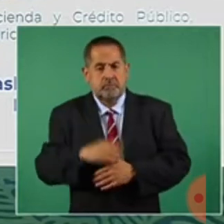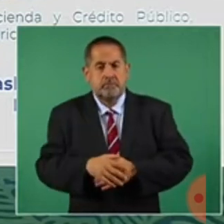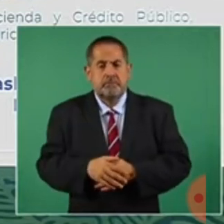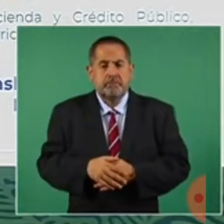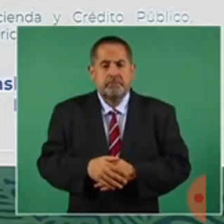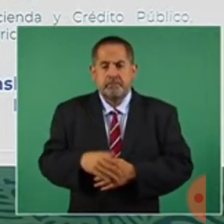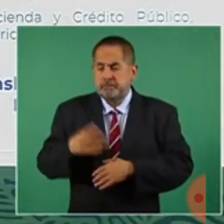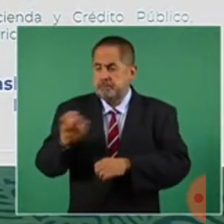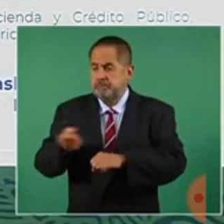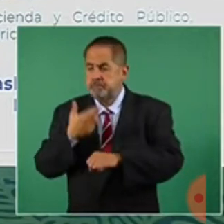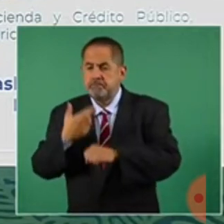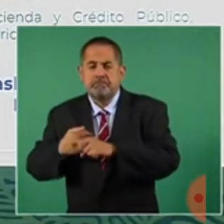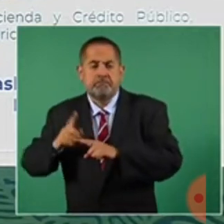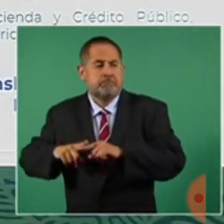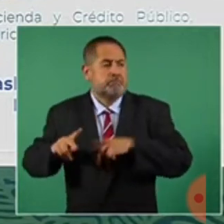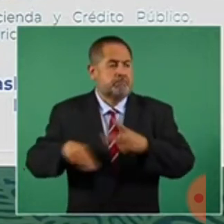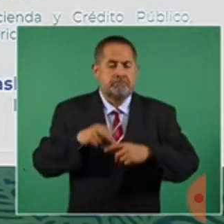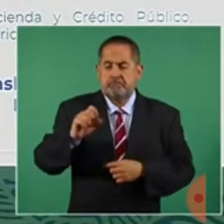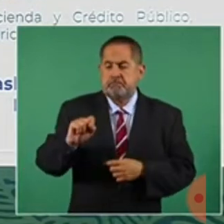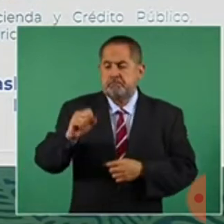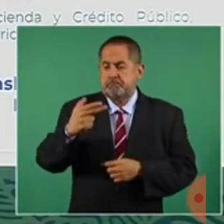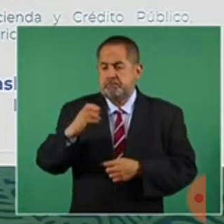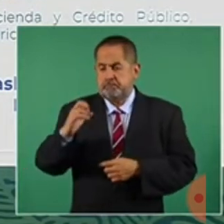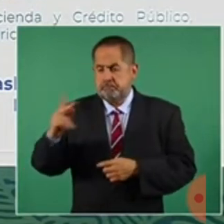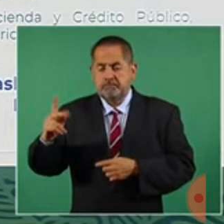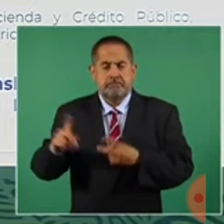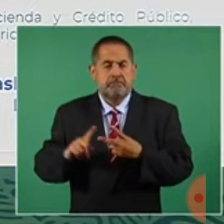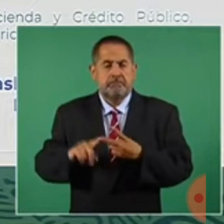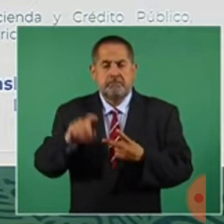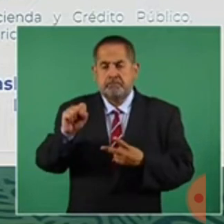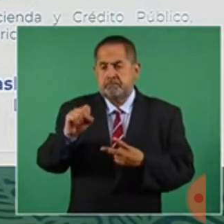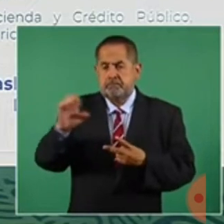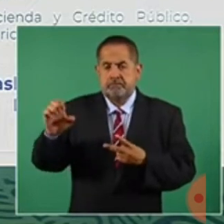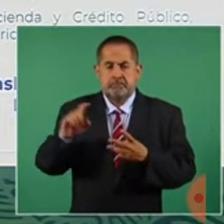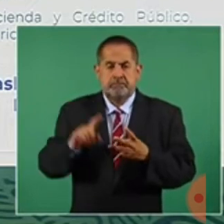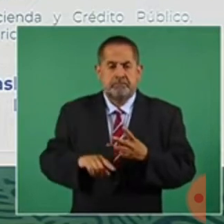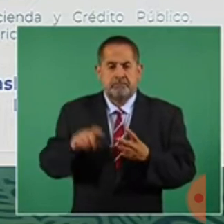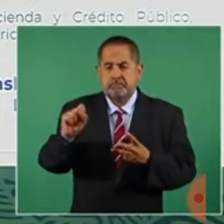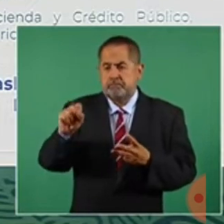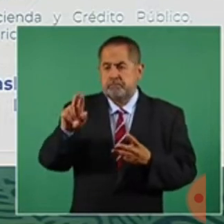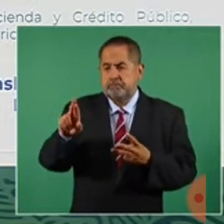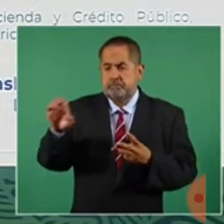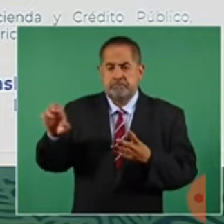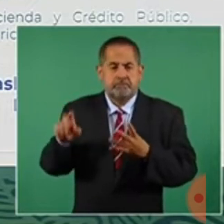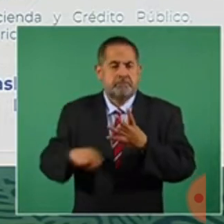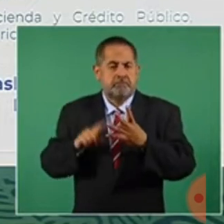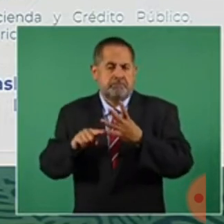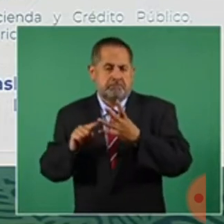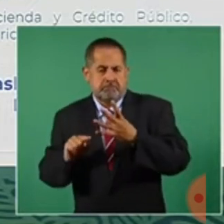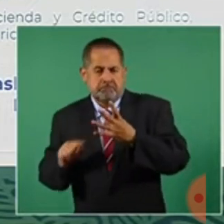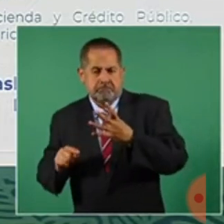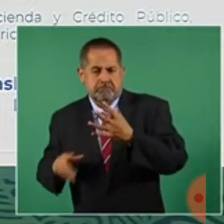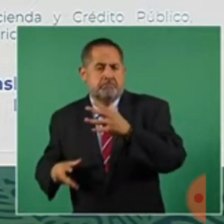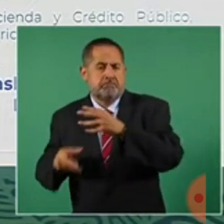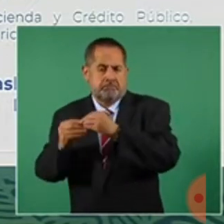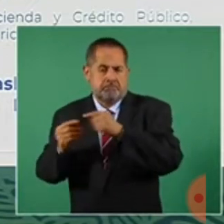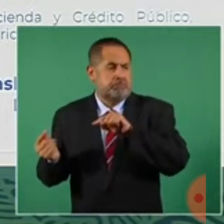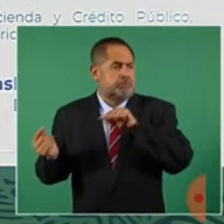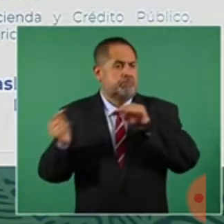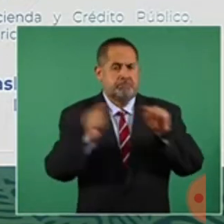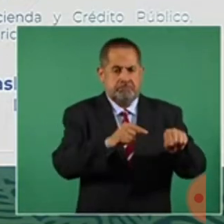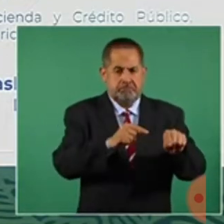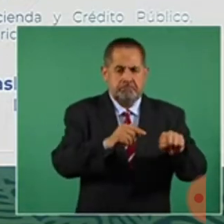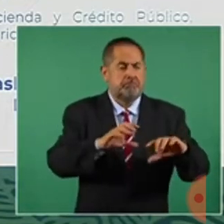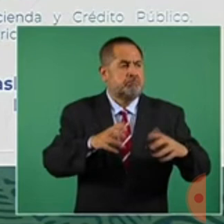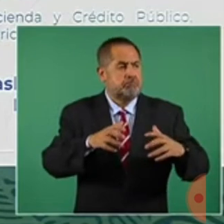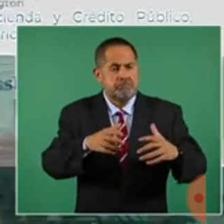secretarías que estamos participando, por supuesto, Hacienda y Crédito Público, Economía, Relaciones Exteriores, y habrá otras instancias que se van a ir